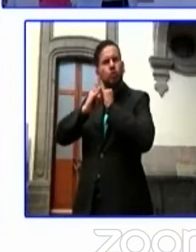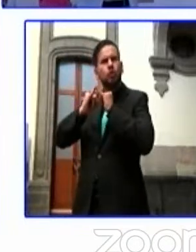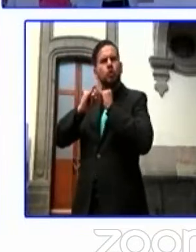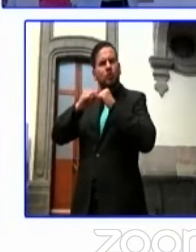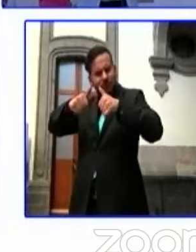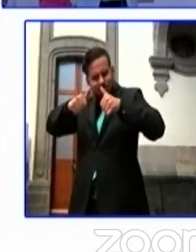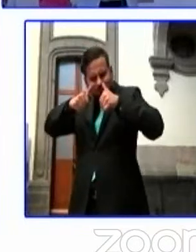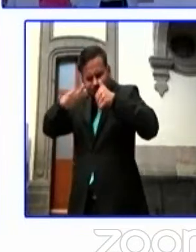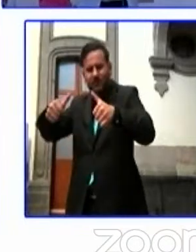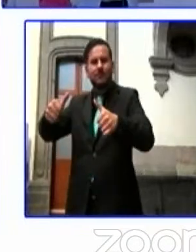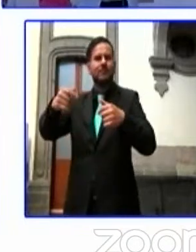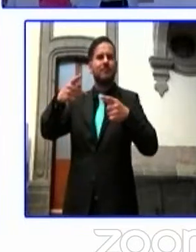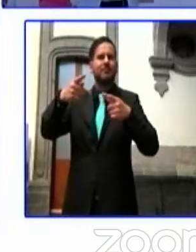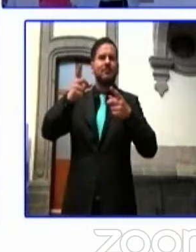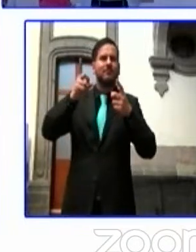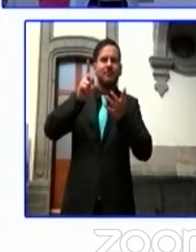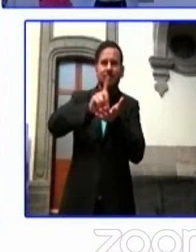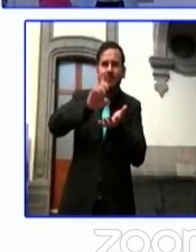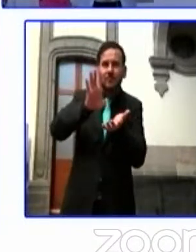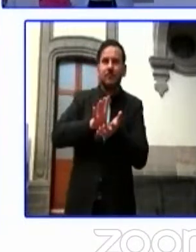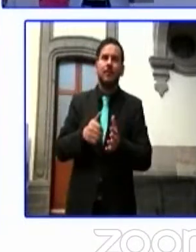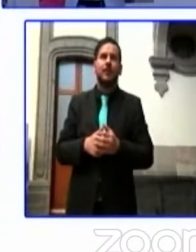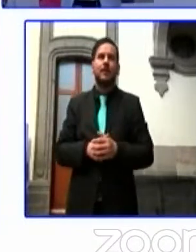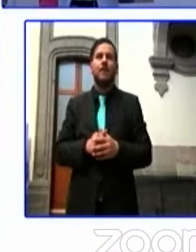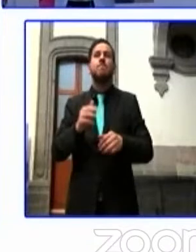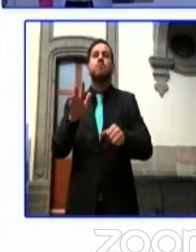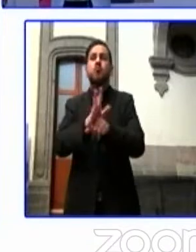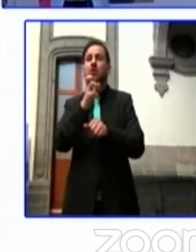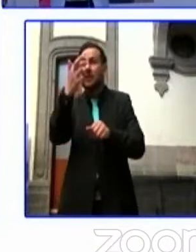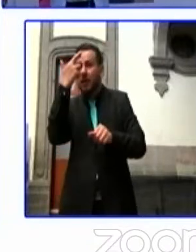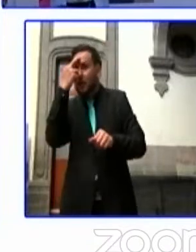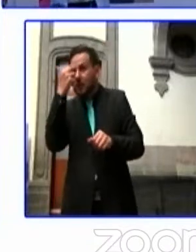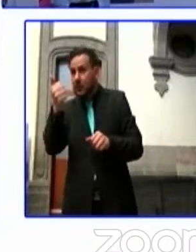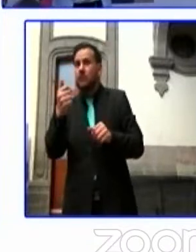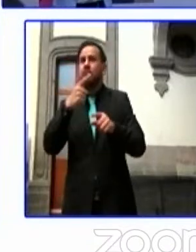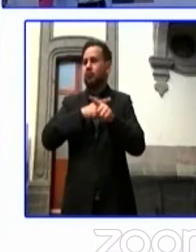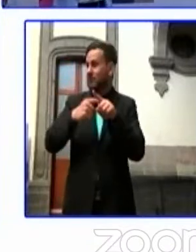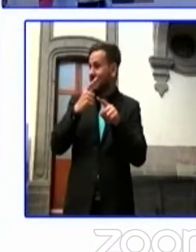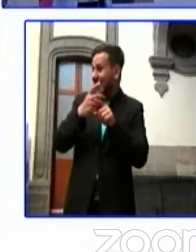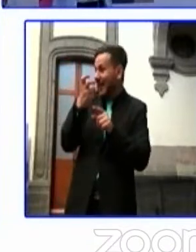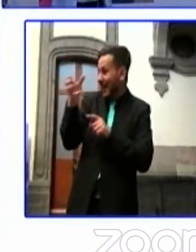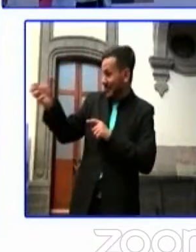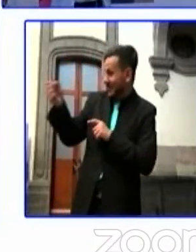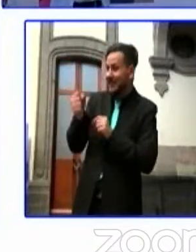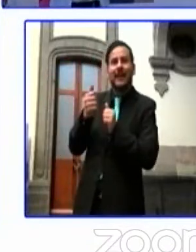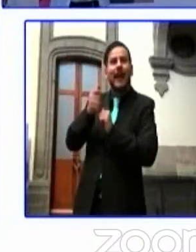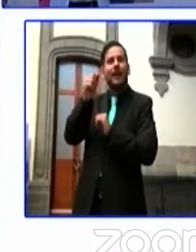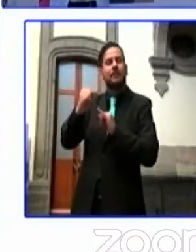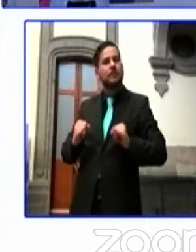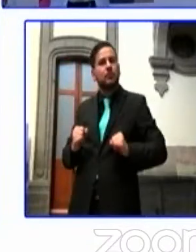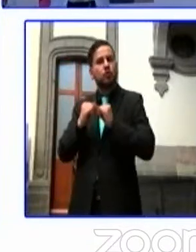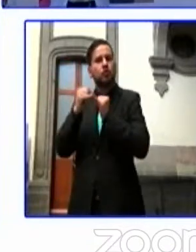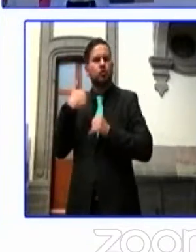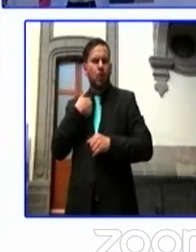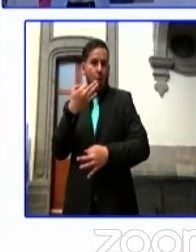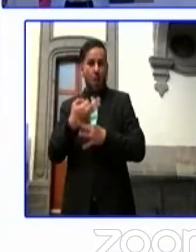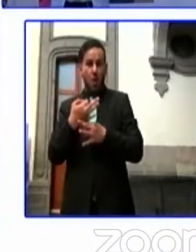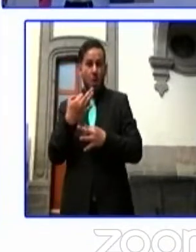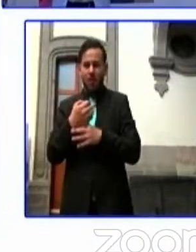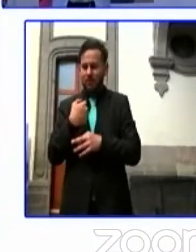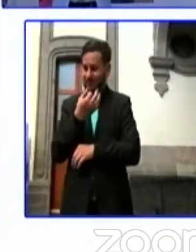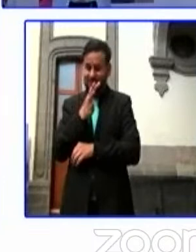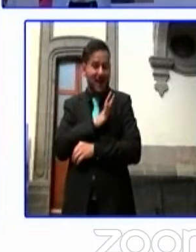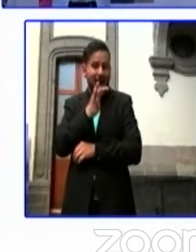de discapacidad. De ahí la razón de existir de los institutos. Sabemos que hoy son bien